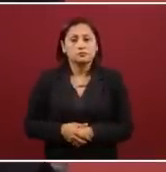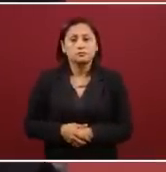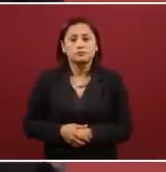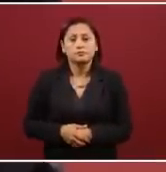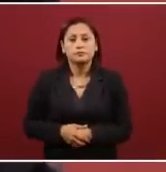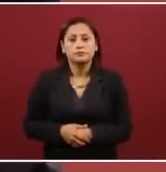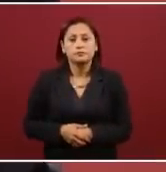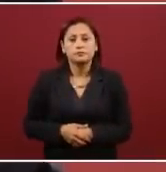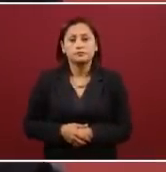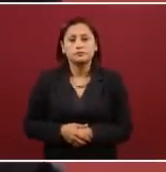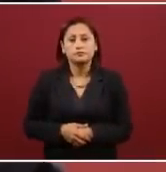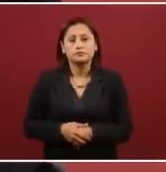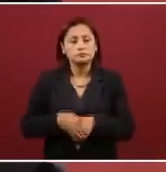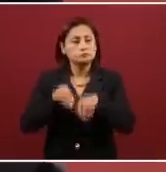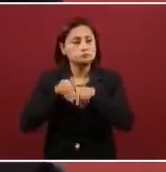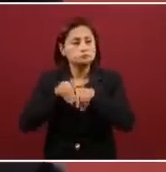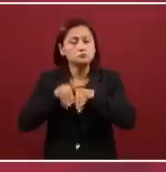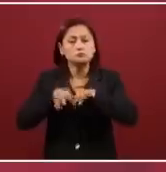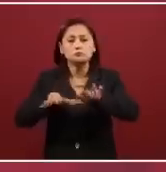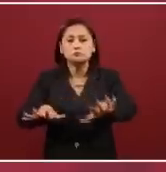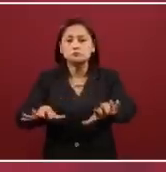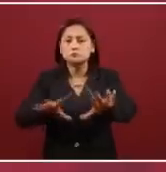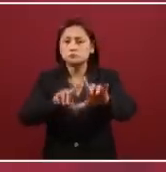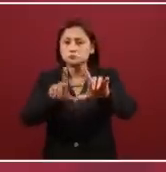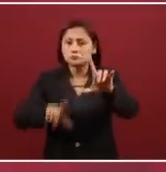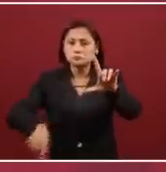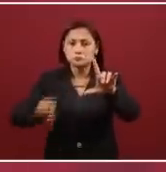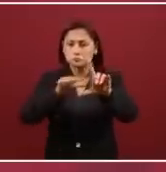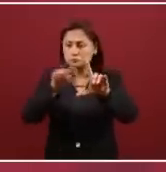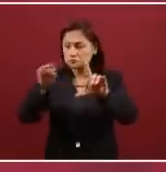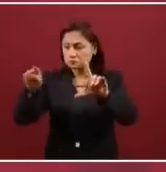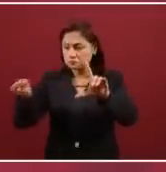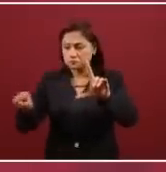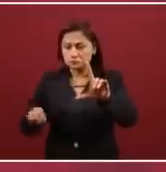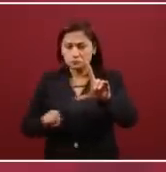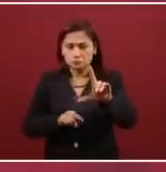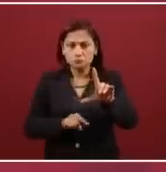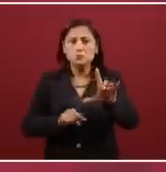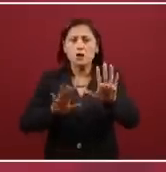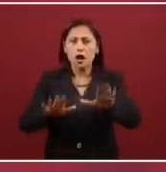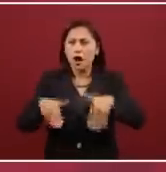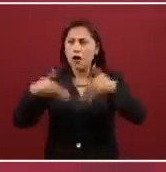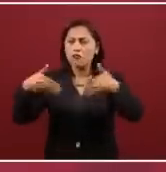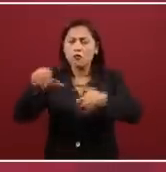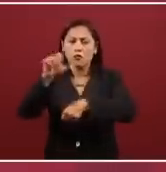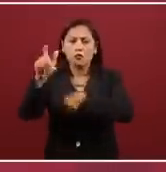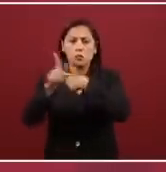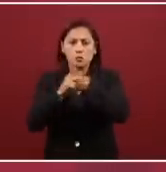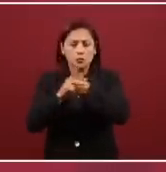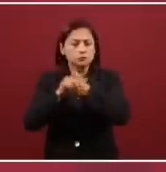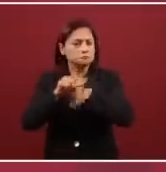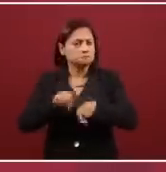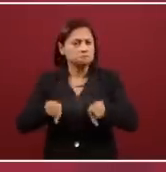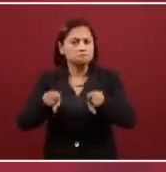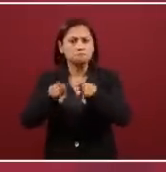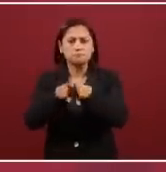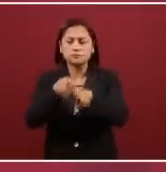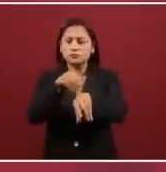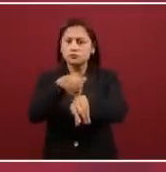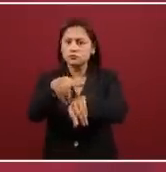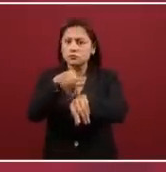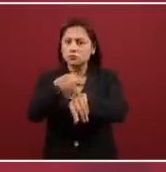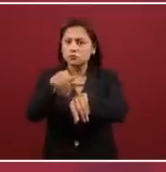en todos lados, en México y en el extranjero, sobre cifras